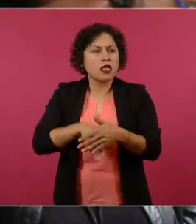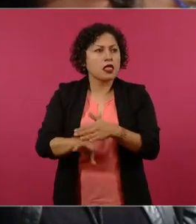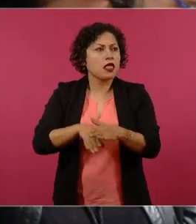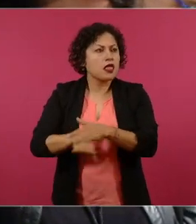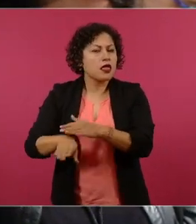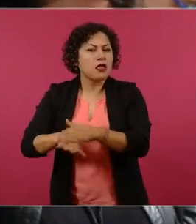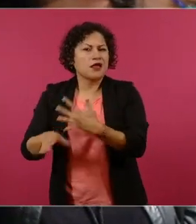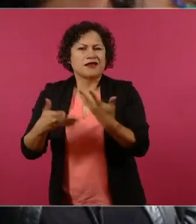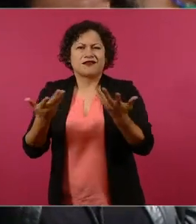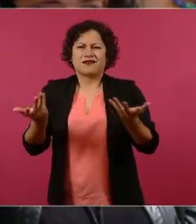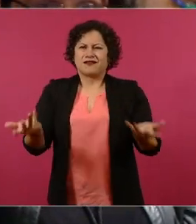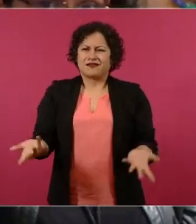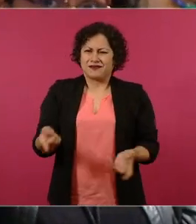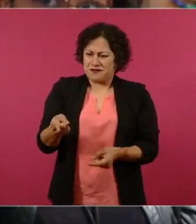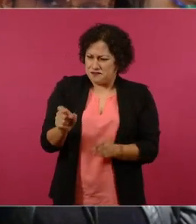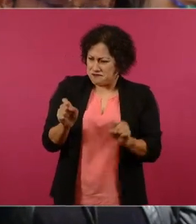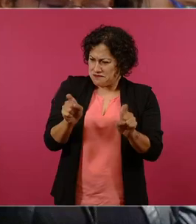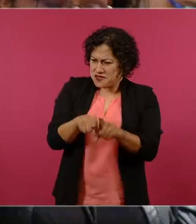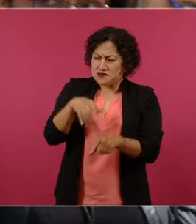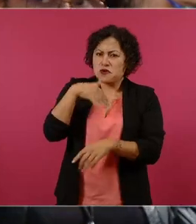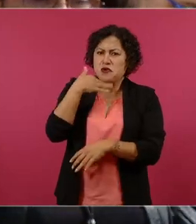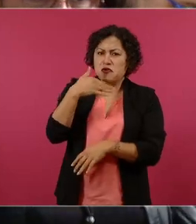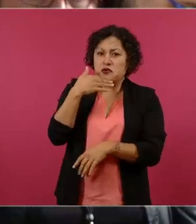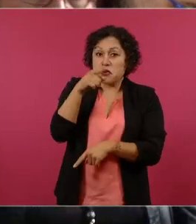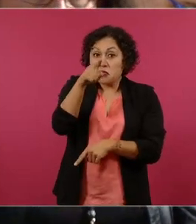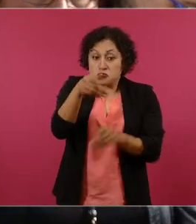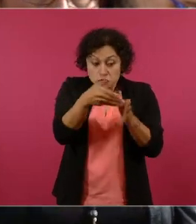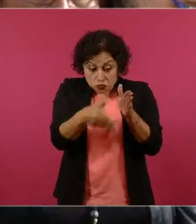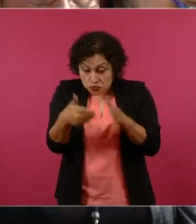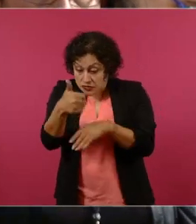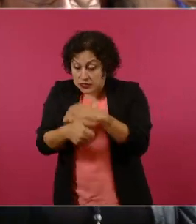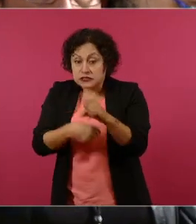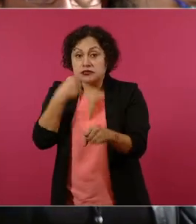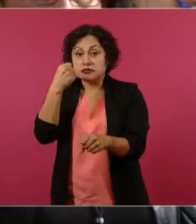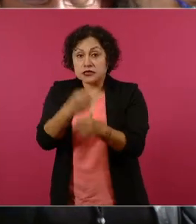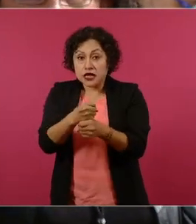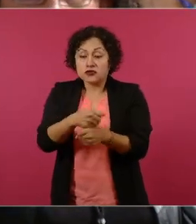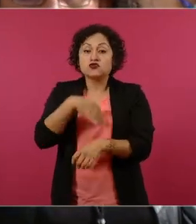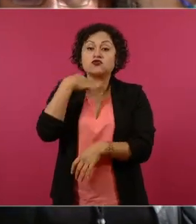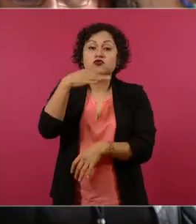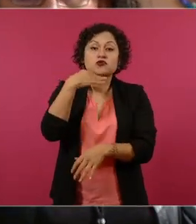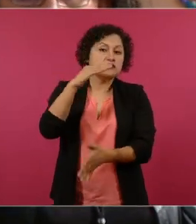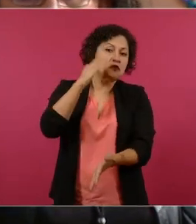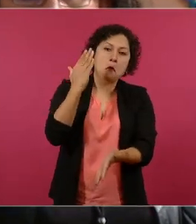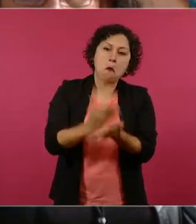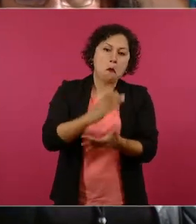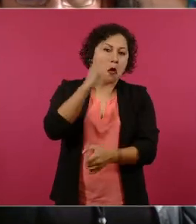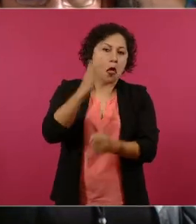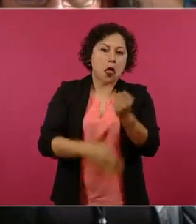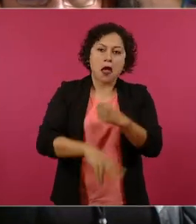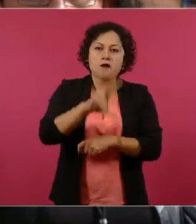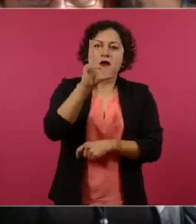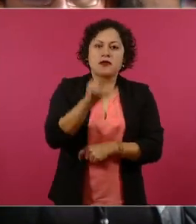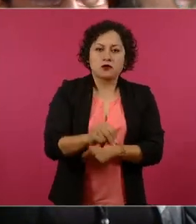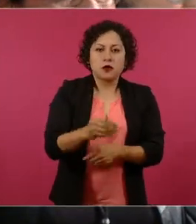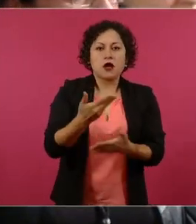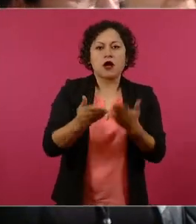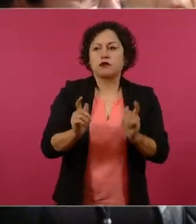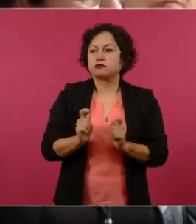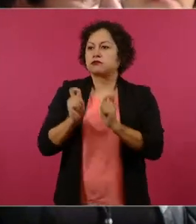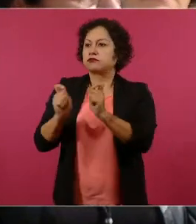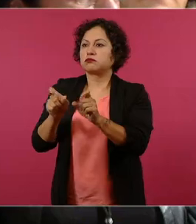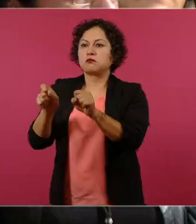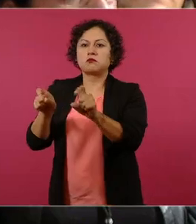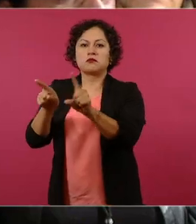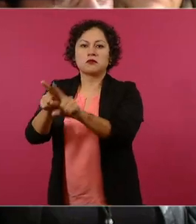Cómo cómo se va a acabar esto en su sexenio y en el sexenio de Claudia cómo si ya traicionaron